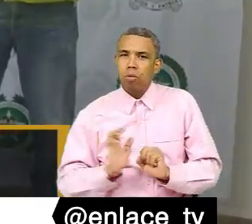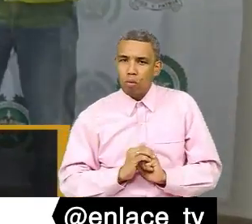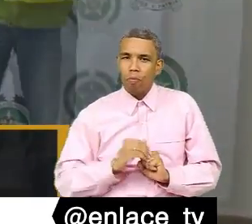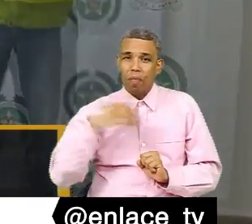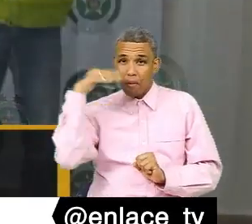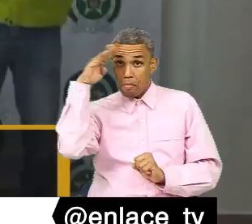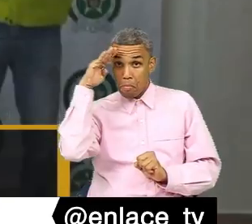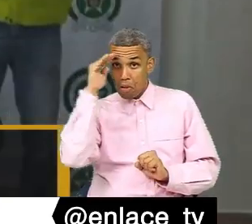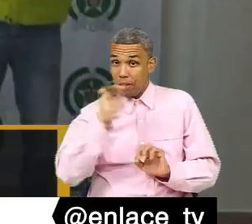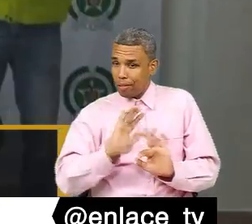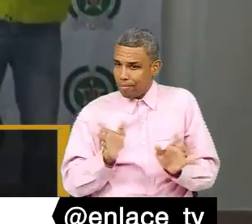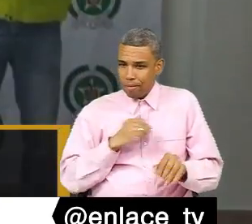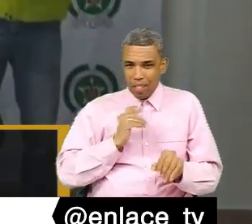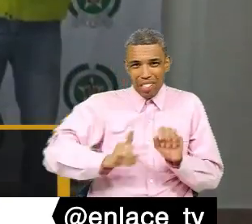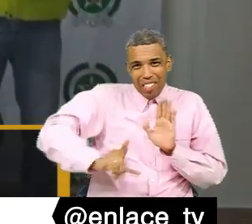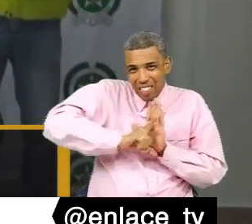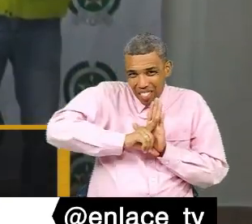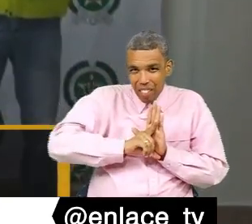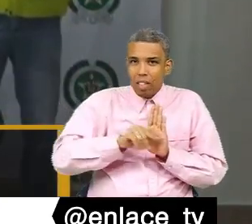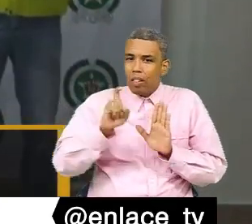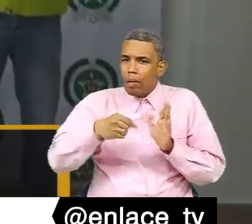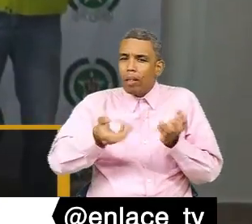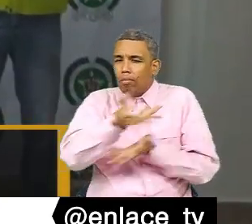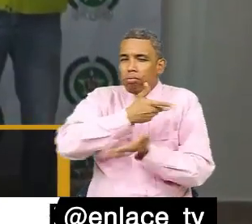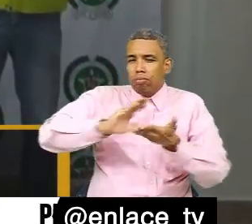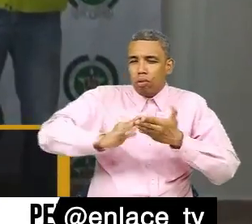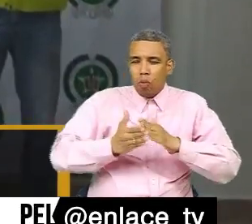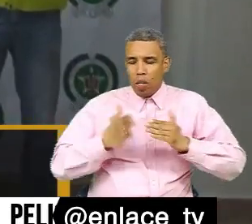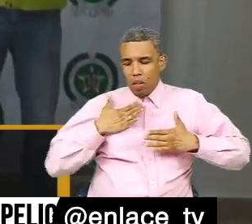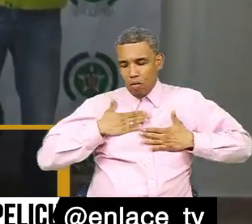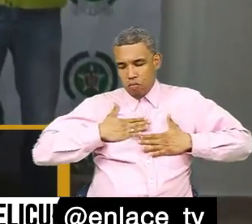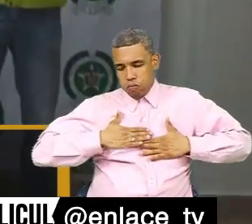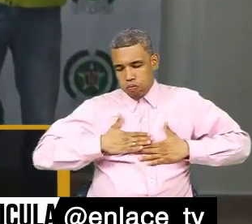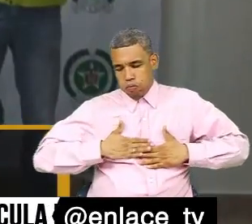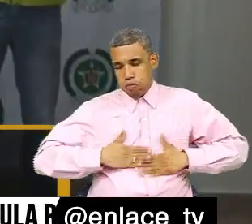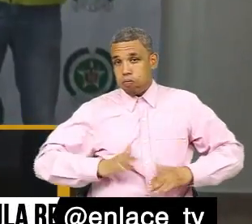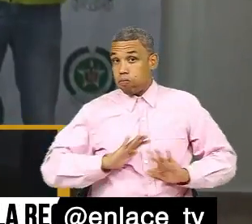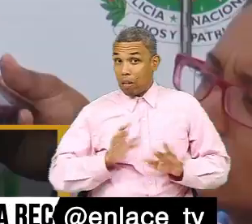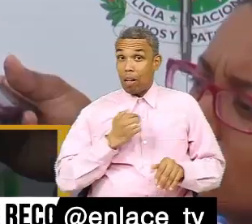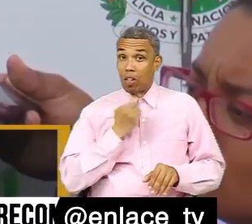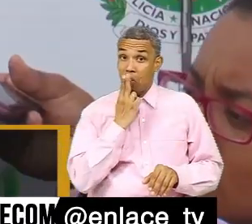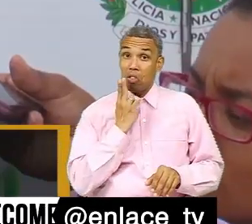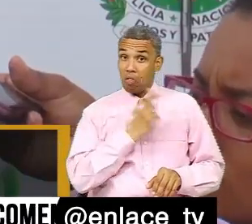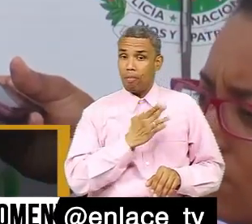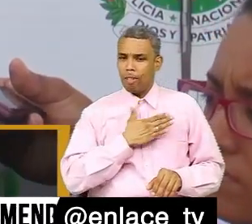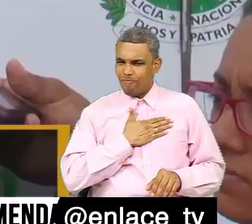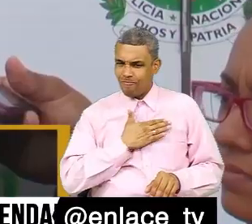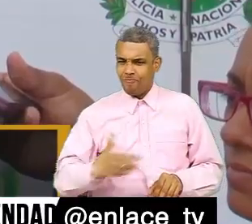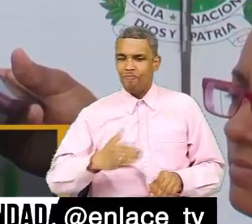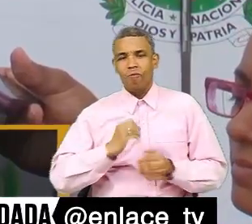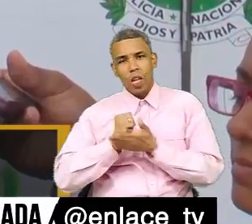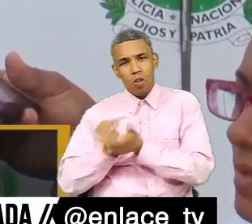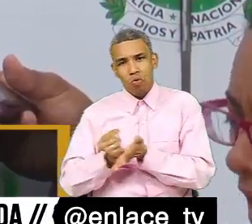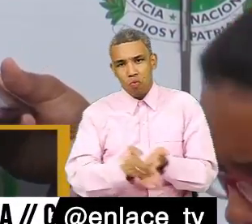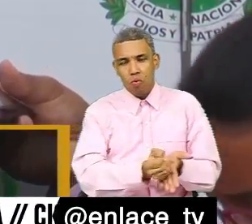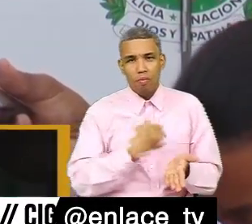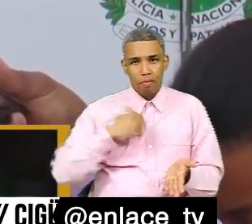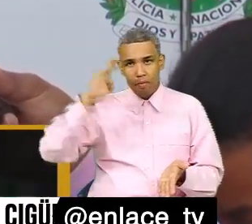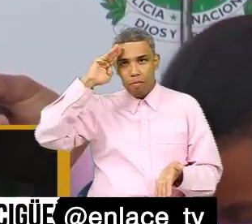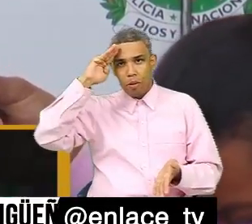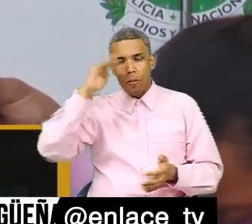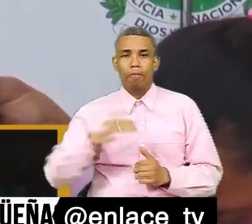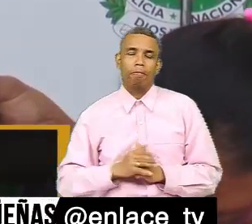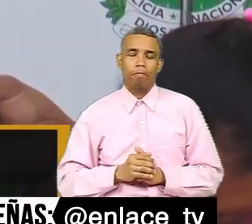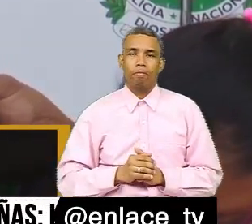en cumplimiento de la estrategia de convivencia y seguridad ciudadana denominada Un Compromiso con Corazón. Es un tipo de delito con el que es